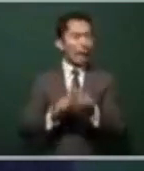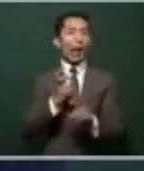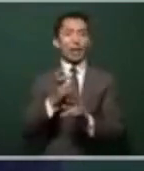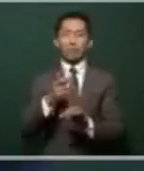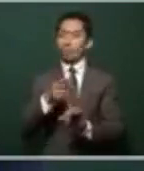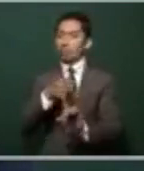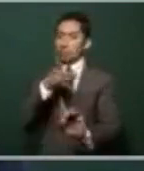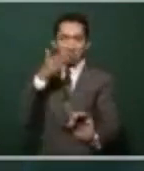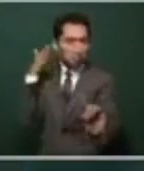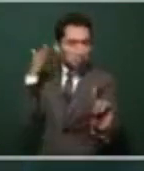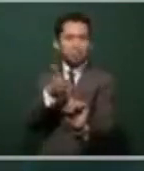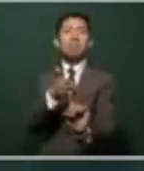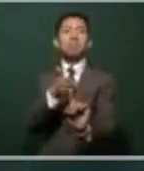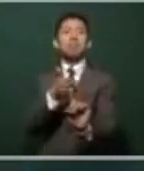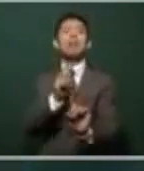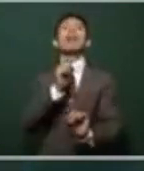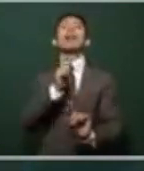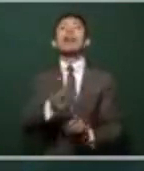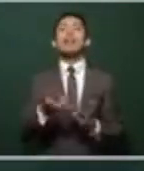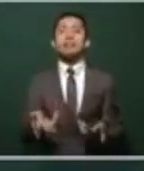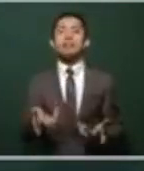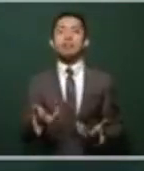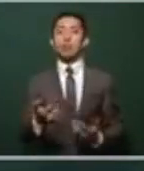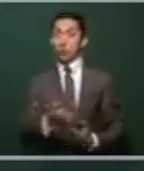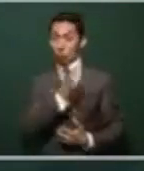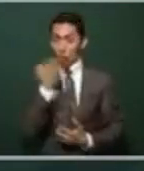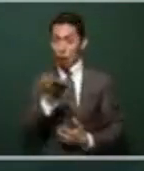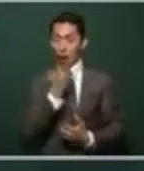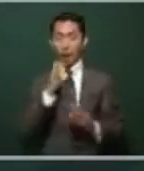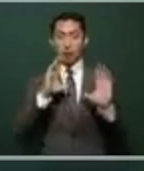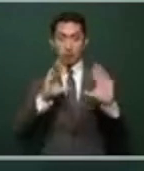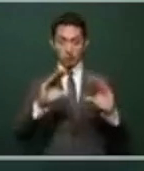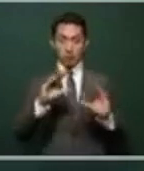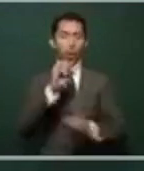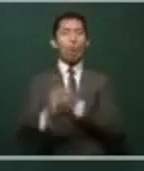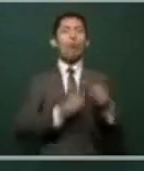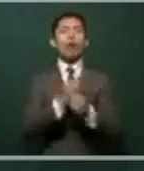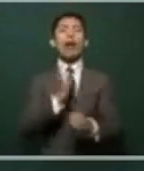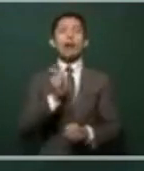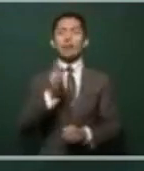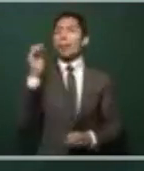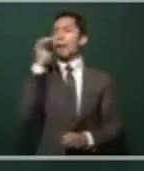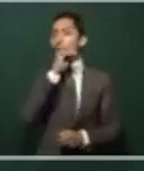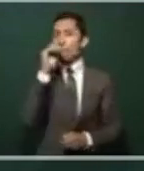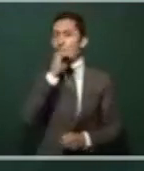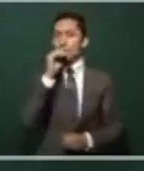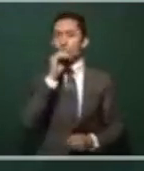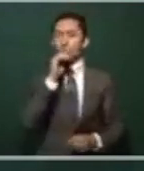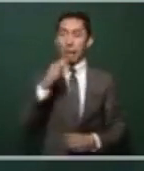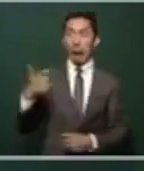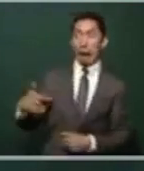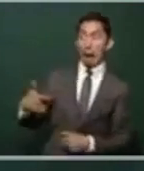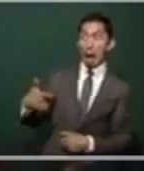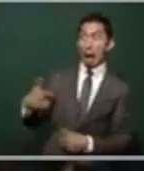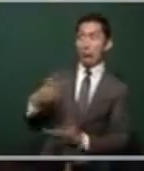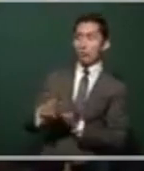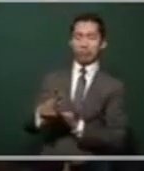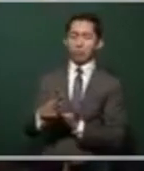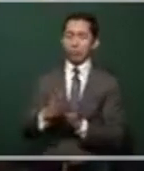objetivo de que la educación sea gratuita, que no sea un privilegio.